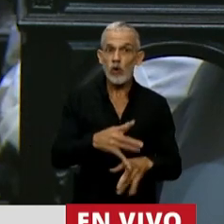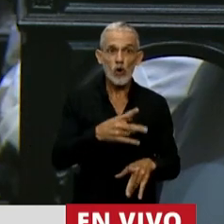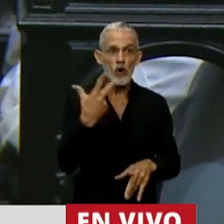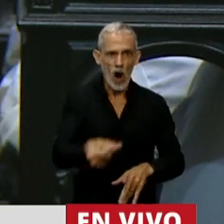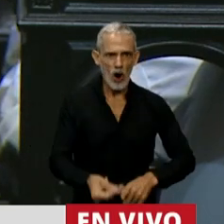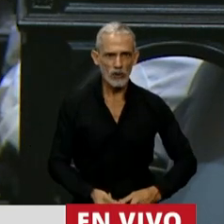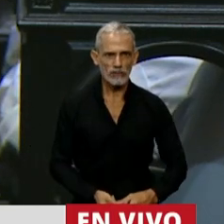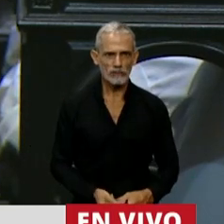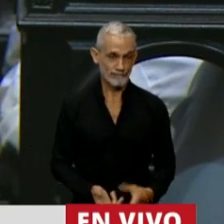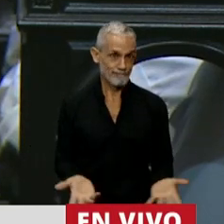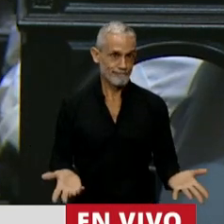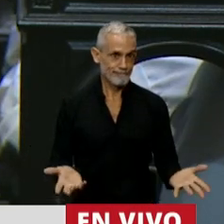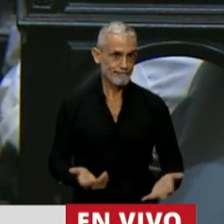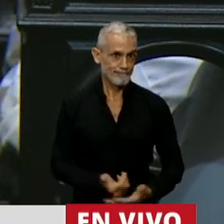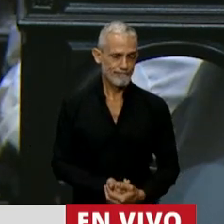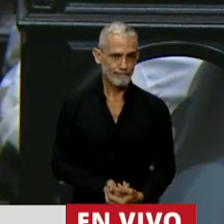embarazo.